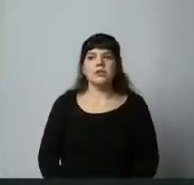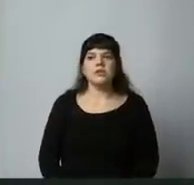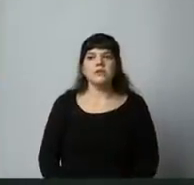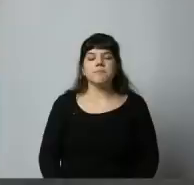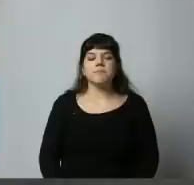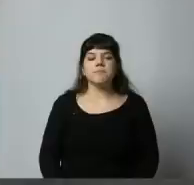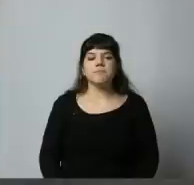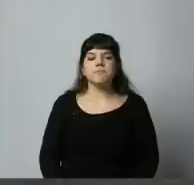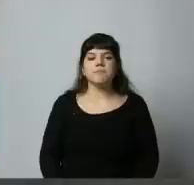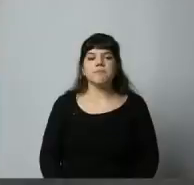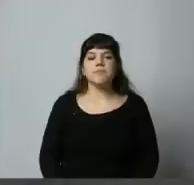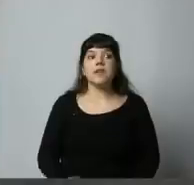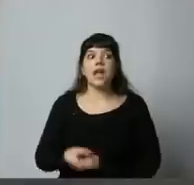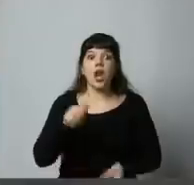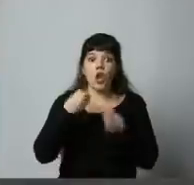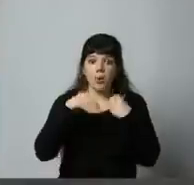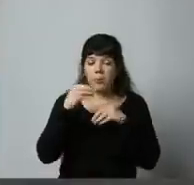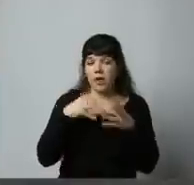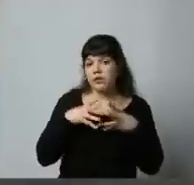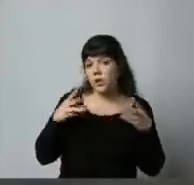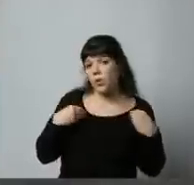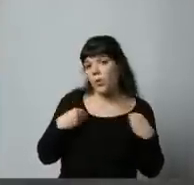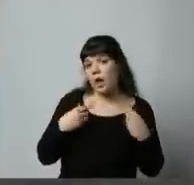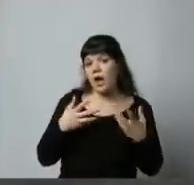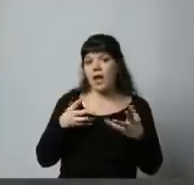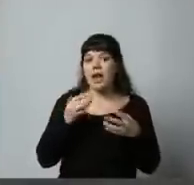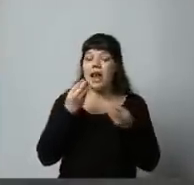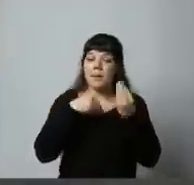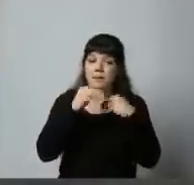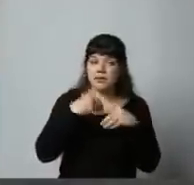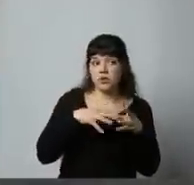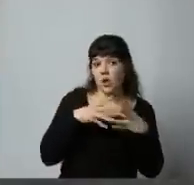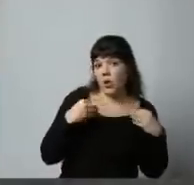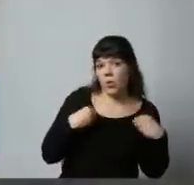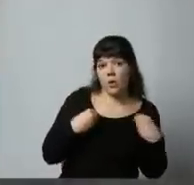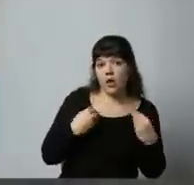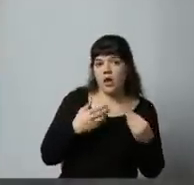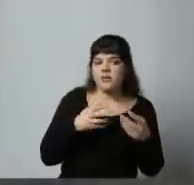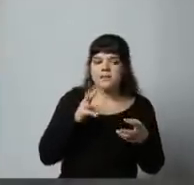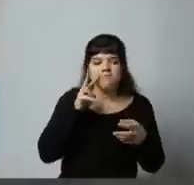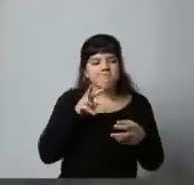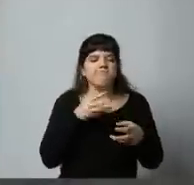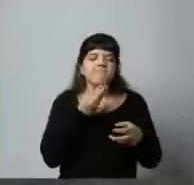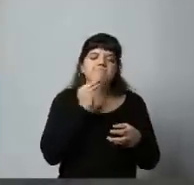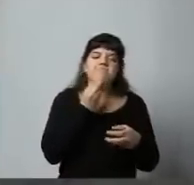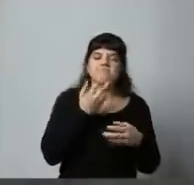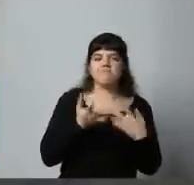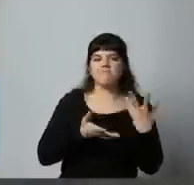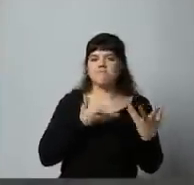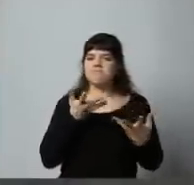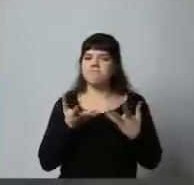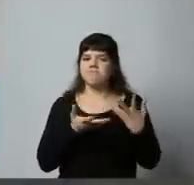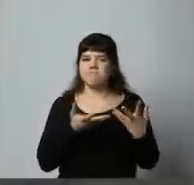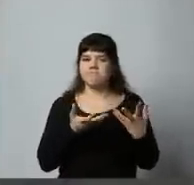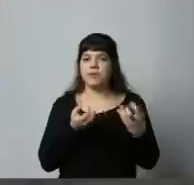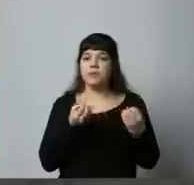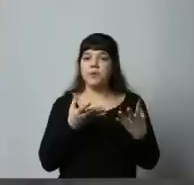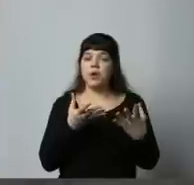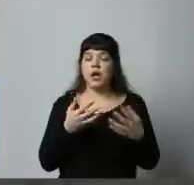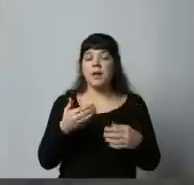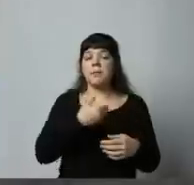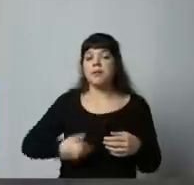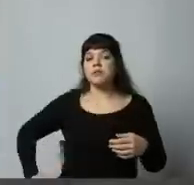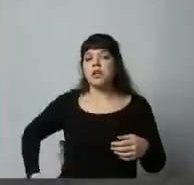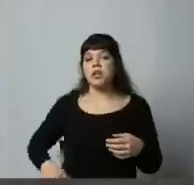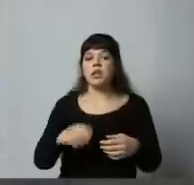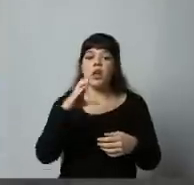repente los comedores escolares la alimentación escolar está bajo el presidente de codis dijo que